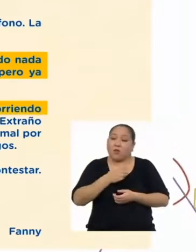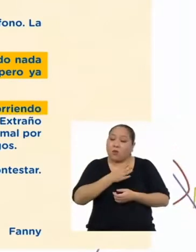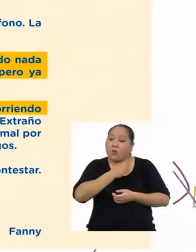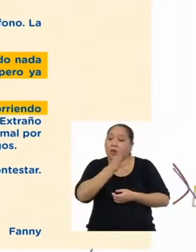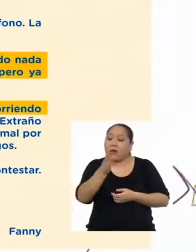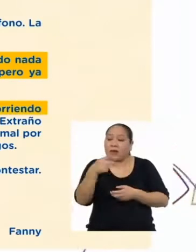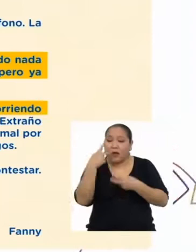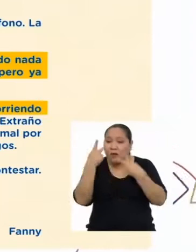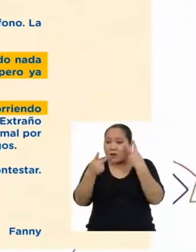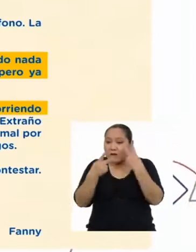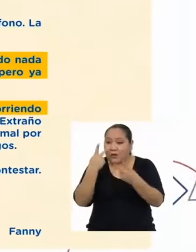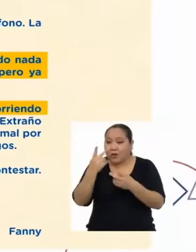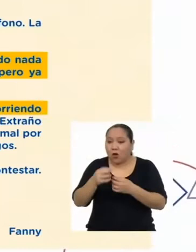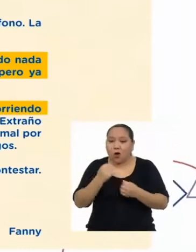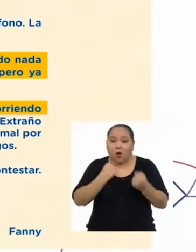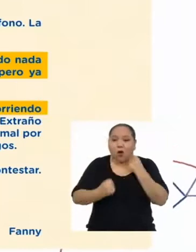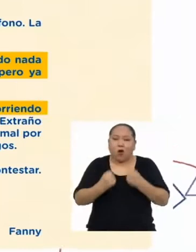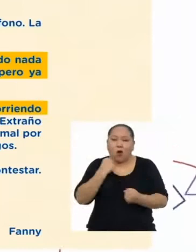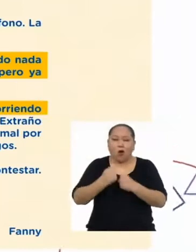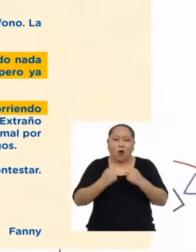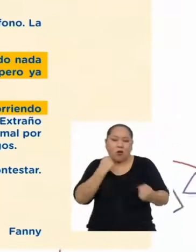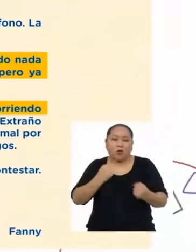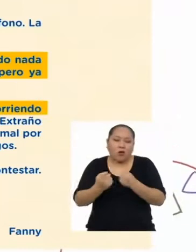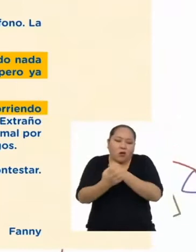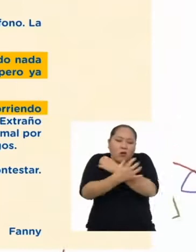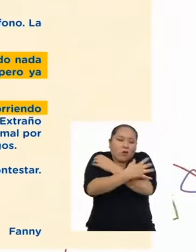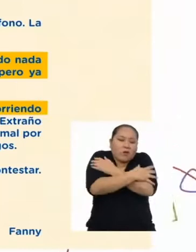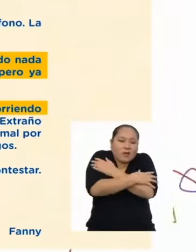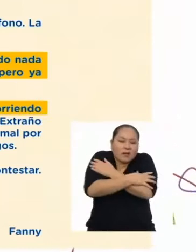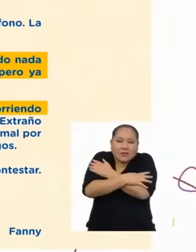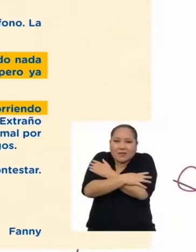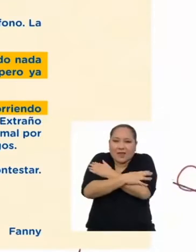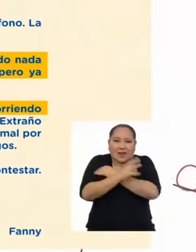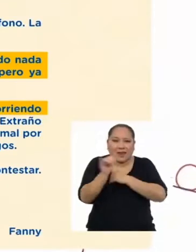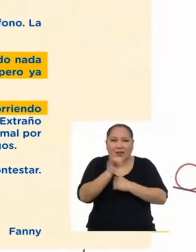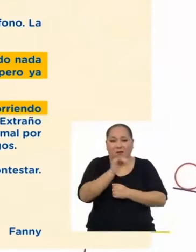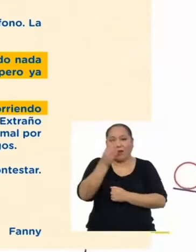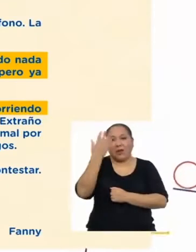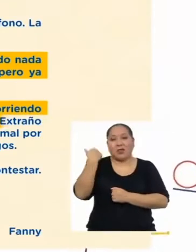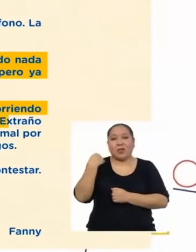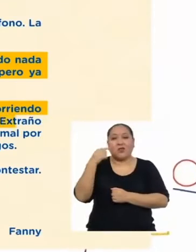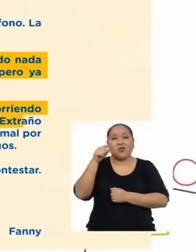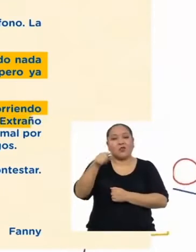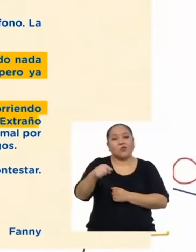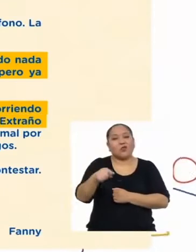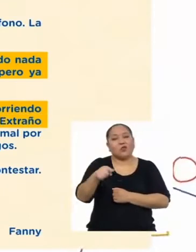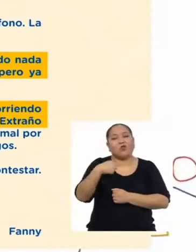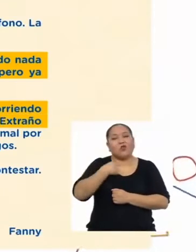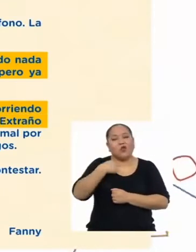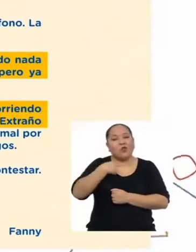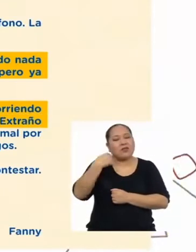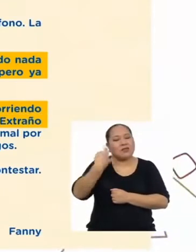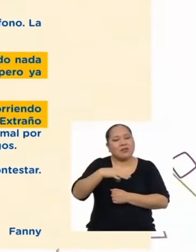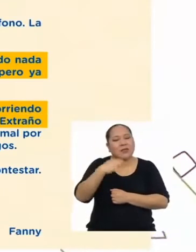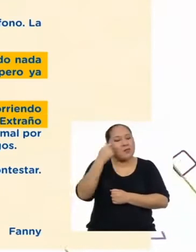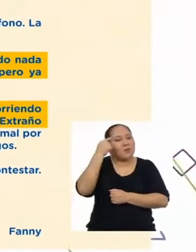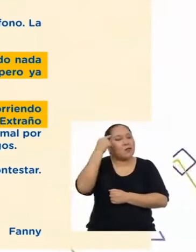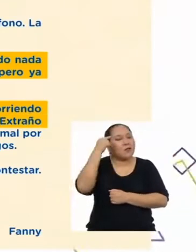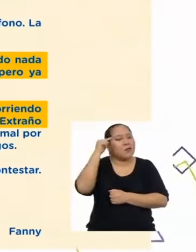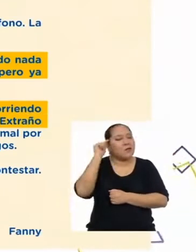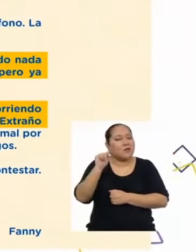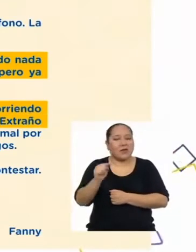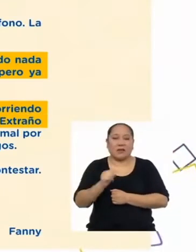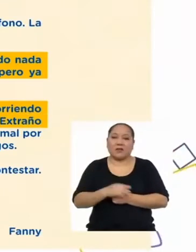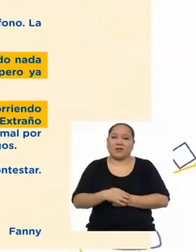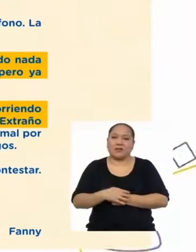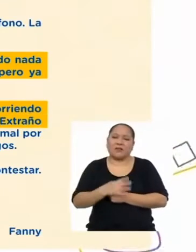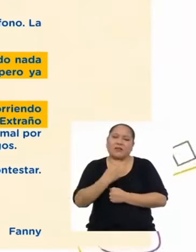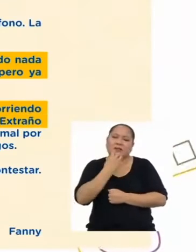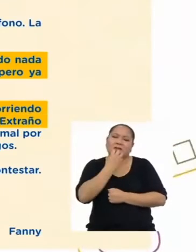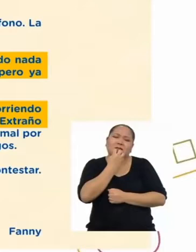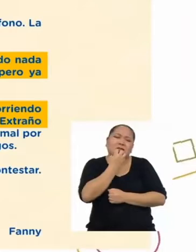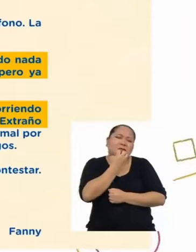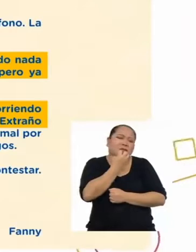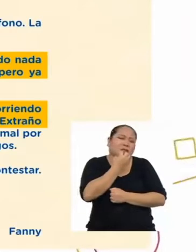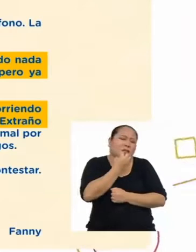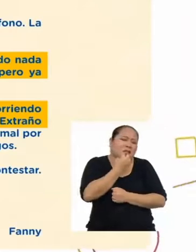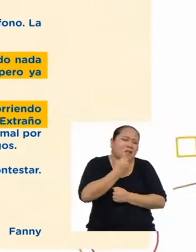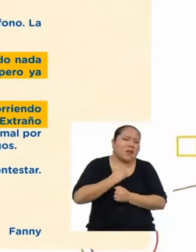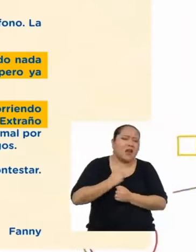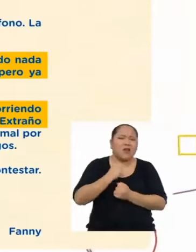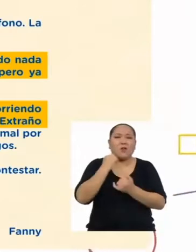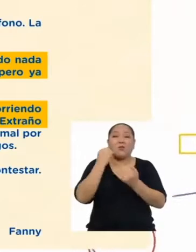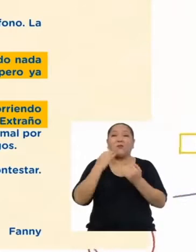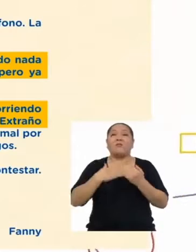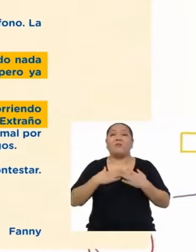ir corriendo a abrazarte como quisiera. Estás siempre en mis pensamientos. Extraño mucho pasar mis fines de semana